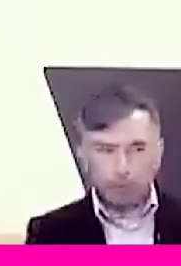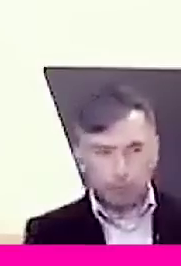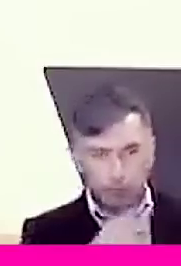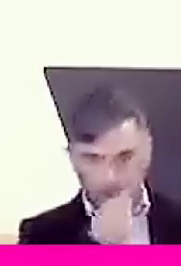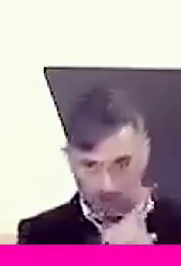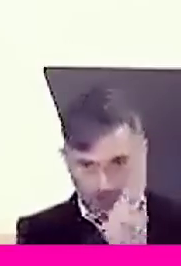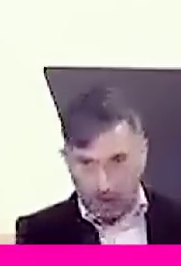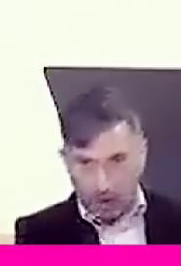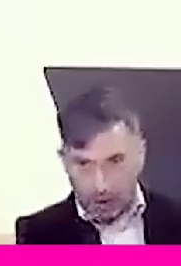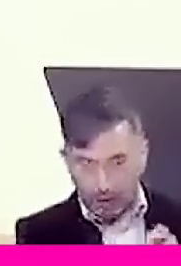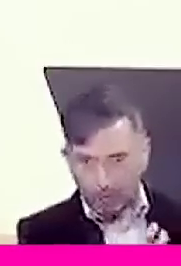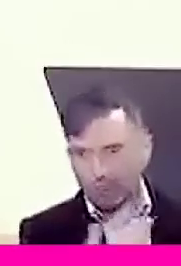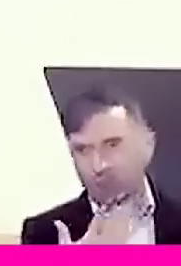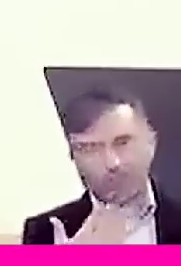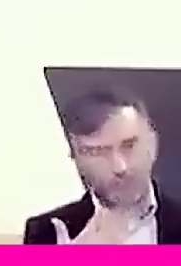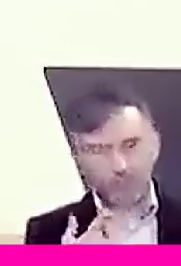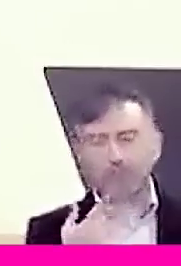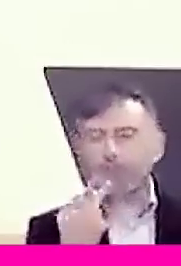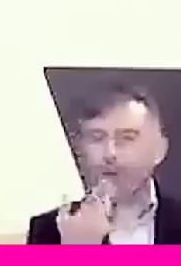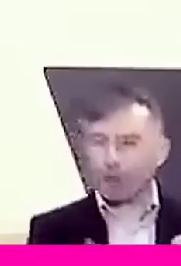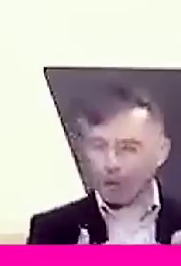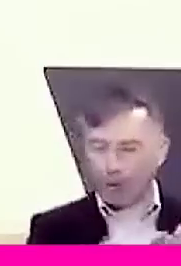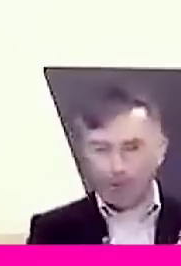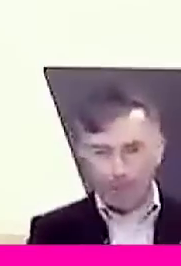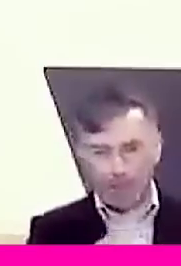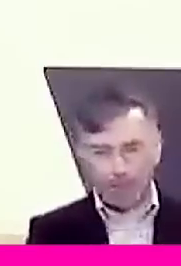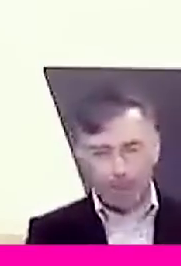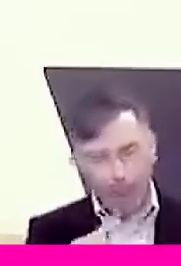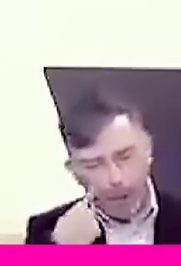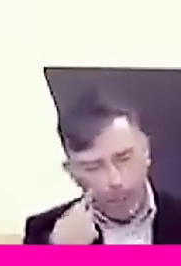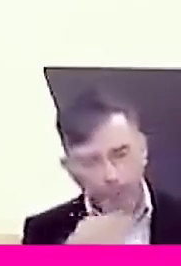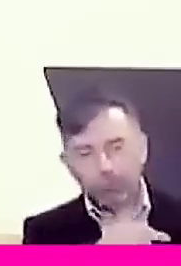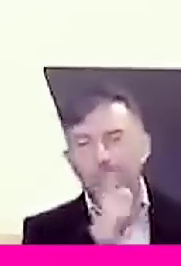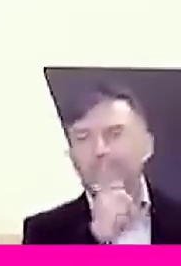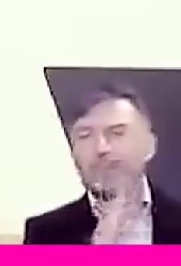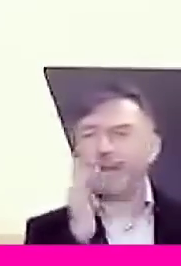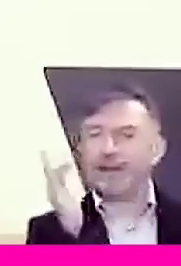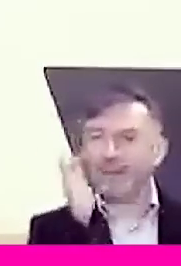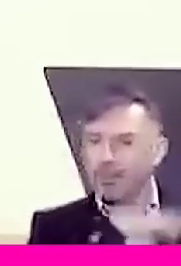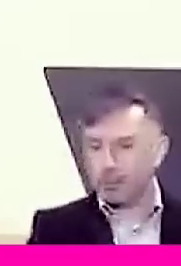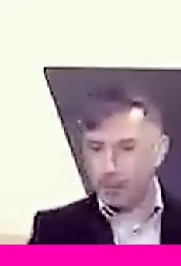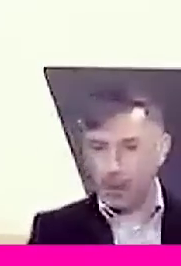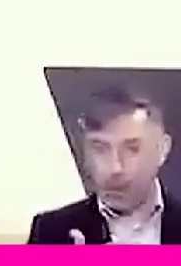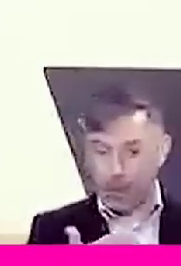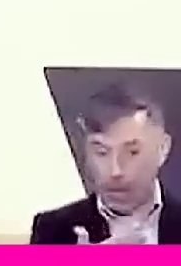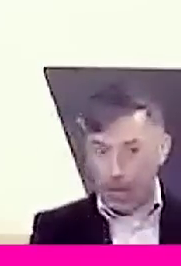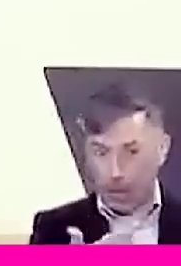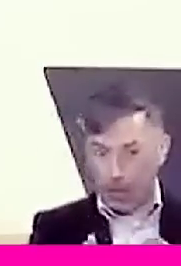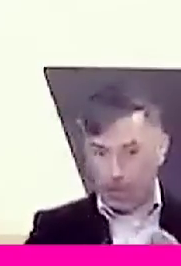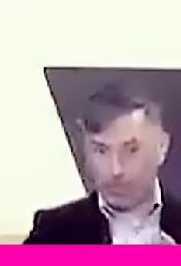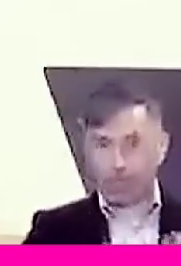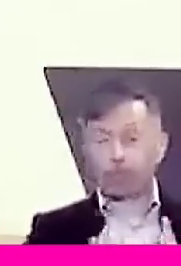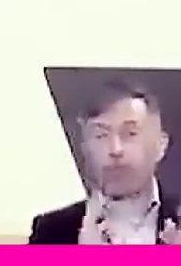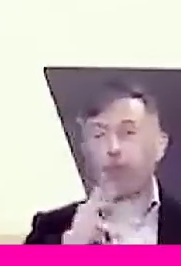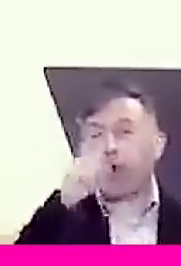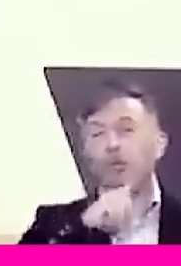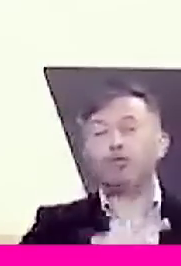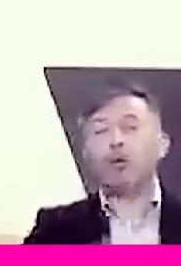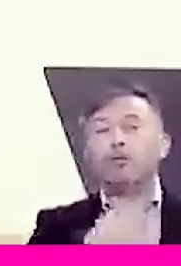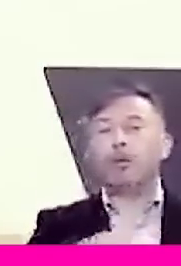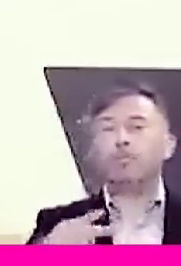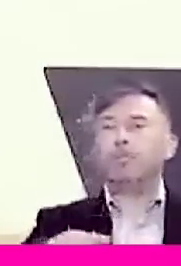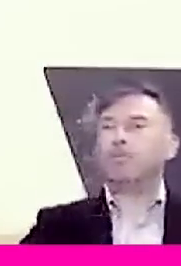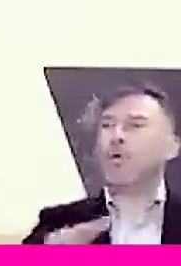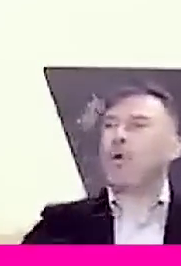que se sustenta como se ha demostrado una y otra vez en falsedades la evidencia que ahora ponemos a disposición de este consejo y de la ciudadanía toda